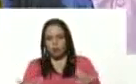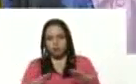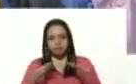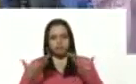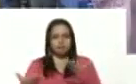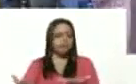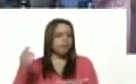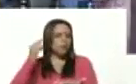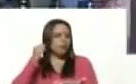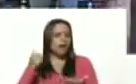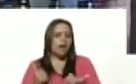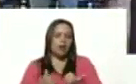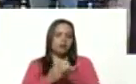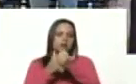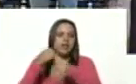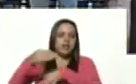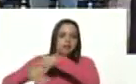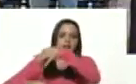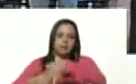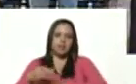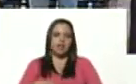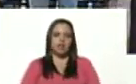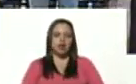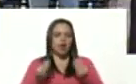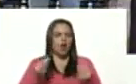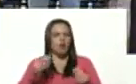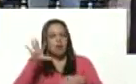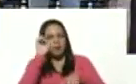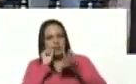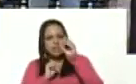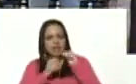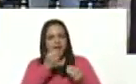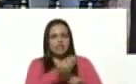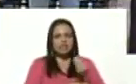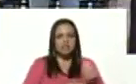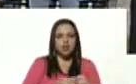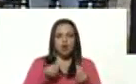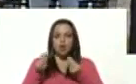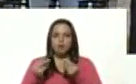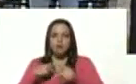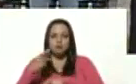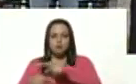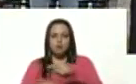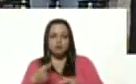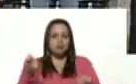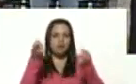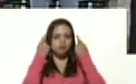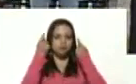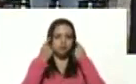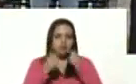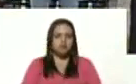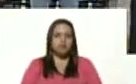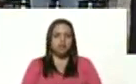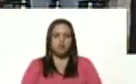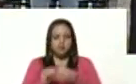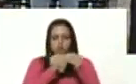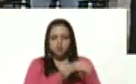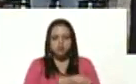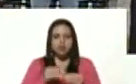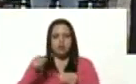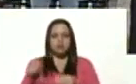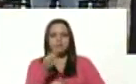Maruja, presidente, que le va a contar cómo es ese aprender haciendo, cómo es ese proceso de formación, de equipamiento de